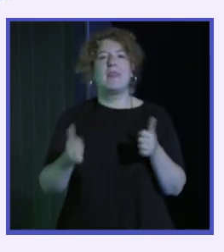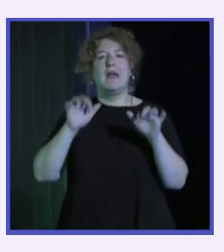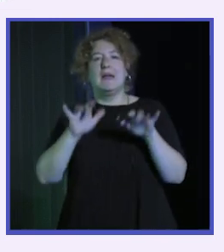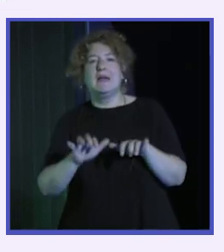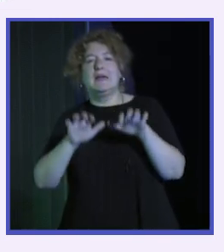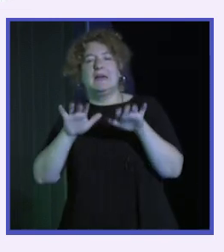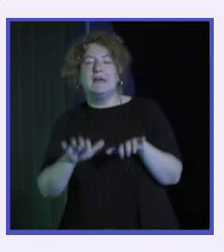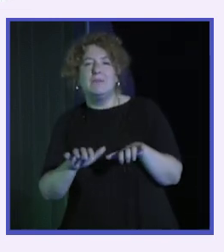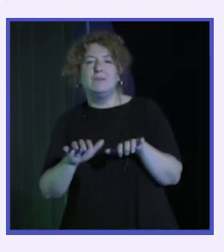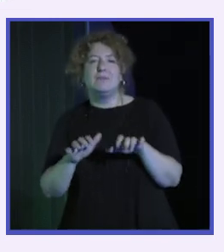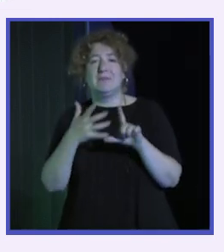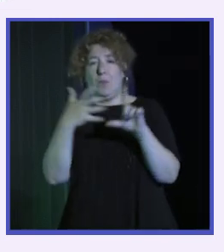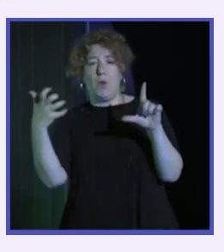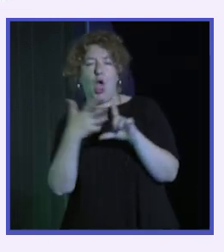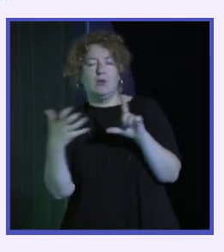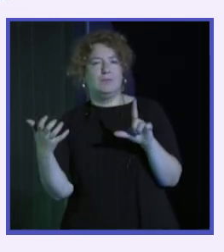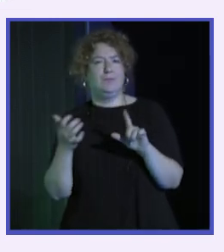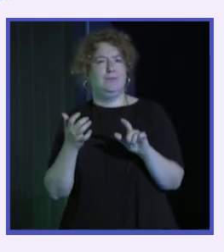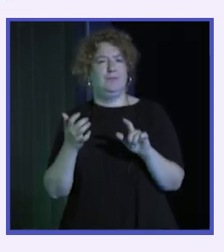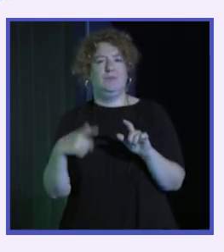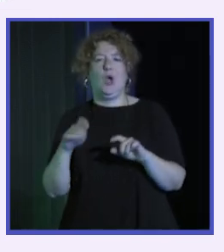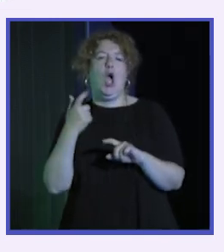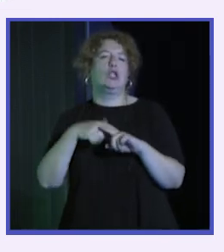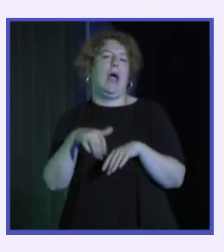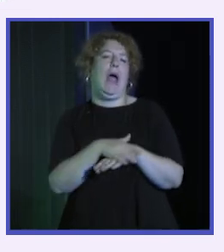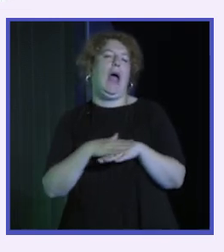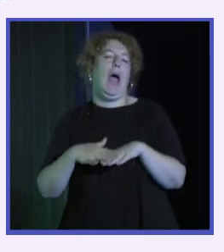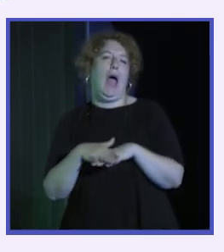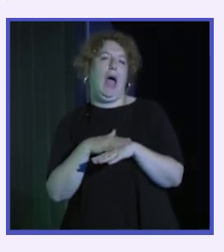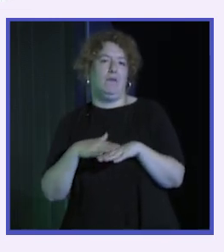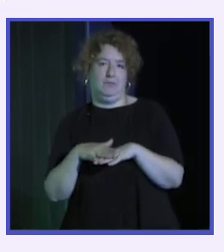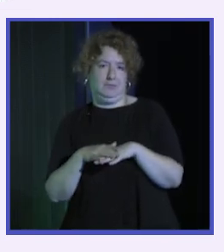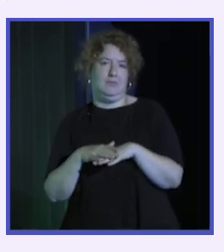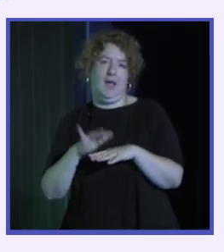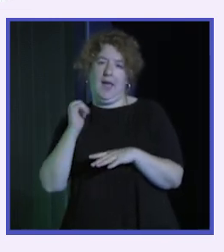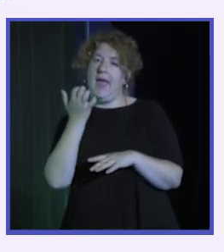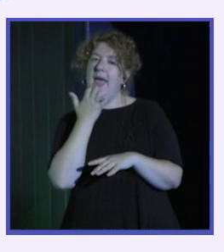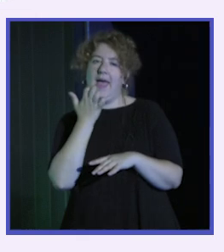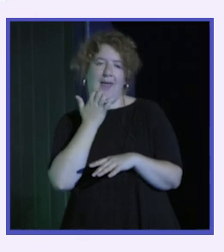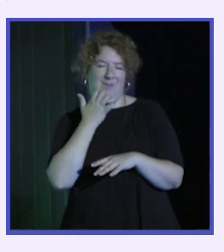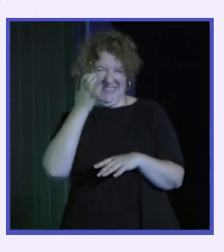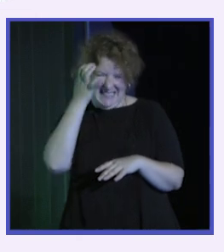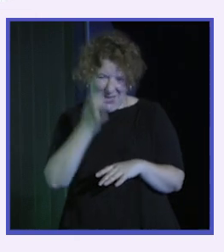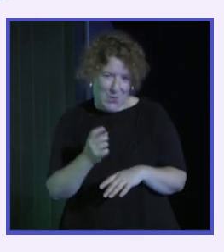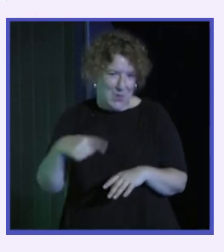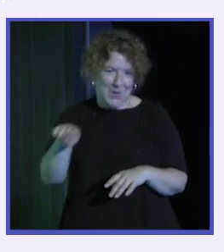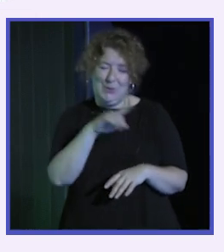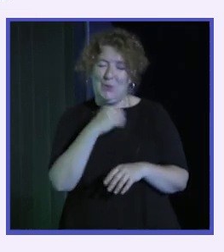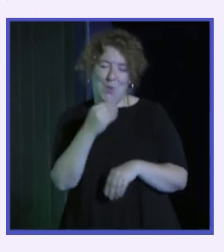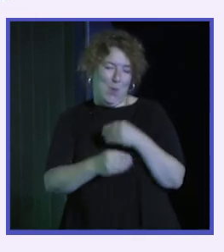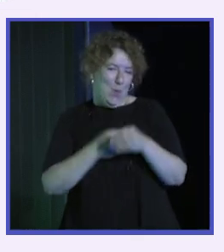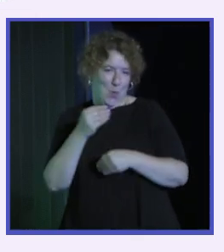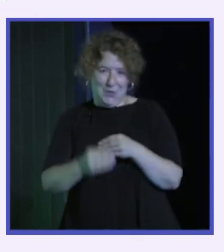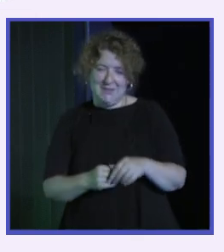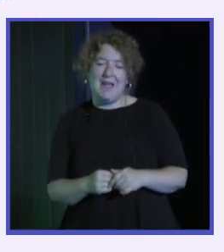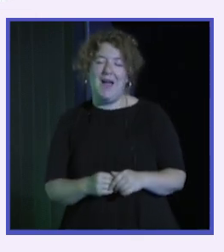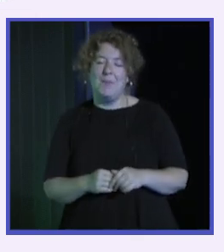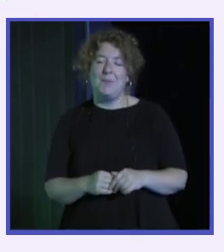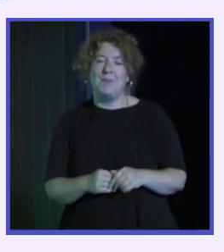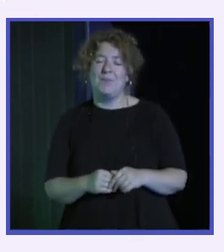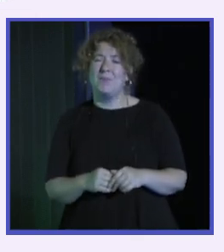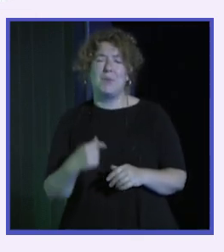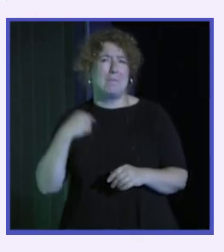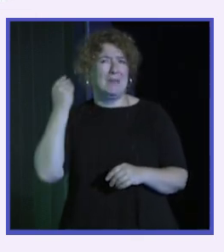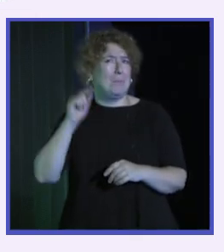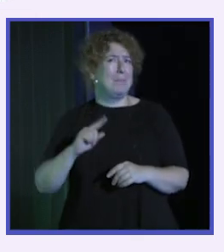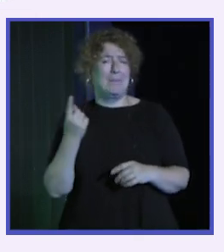escribir prompts. Lo más normal es que nos salgan prompts muy básicos. De hecho, hay algunos ejemplos que seguro que todos habéis usado alguna vez, ¿no? Yo creo que lo primero que